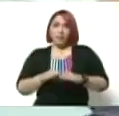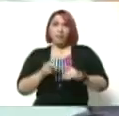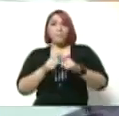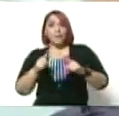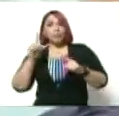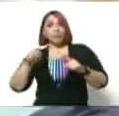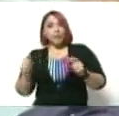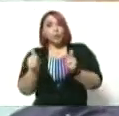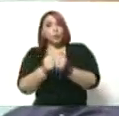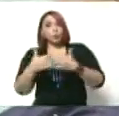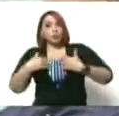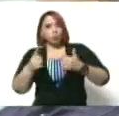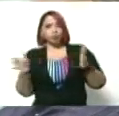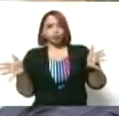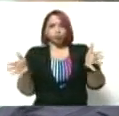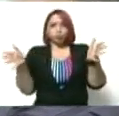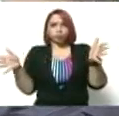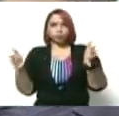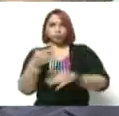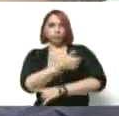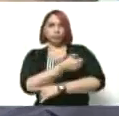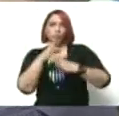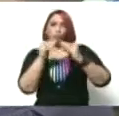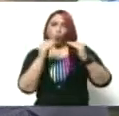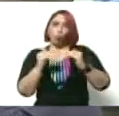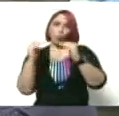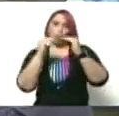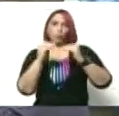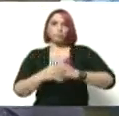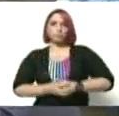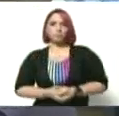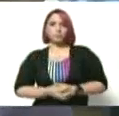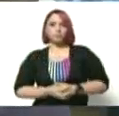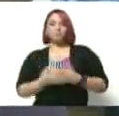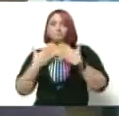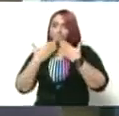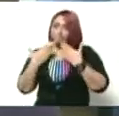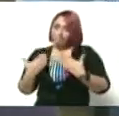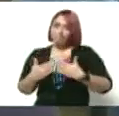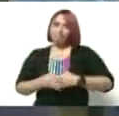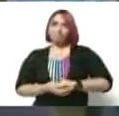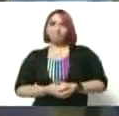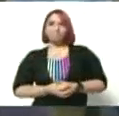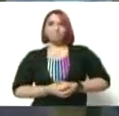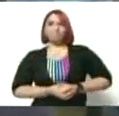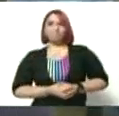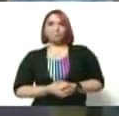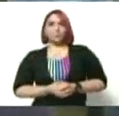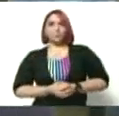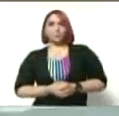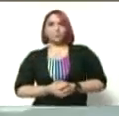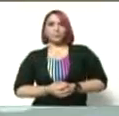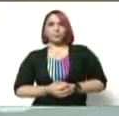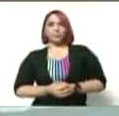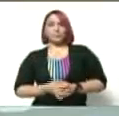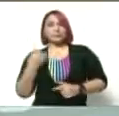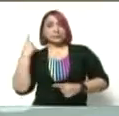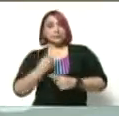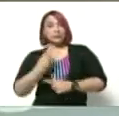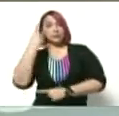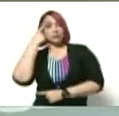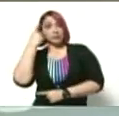salud y estimulando la vacunación de todas y todos muchísimas gracias ministro - debes saber también en